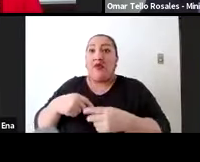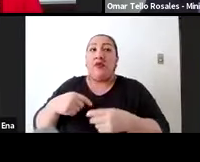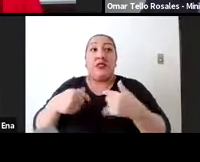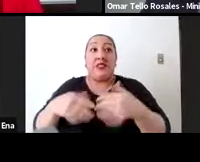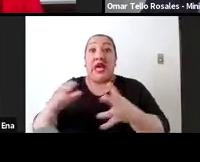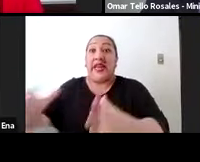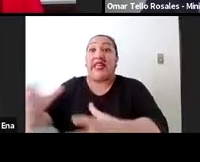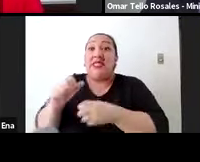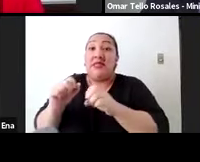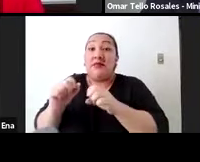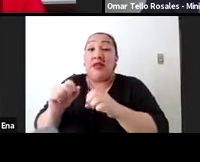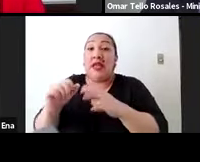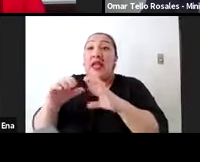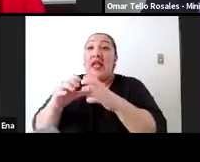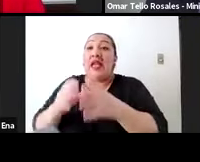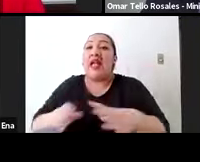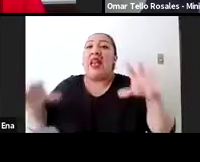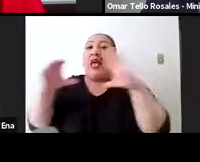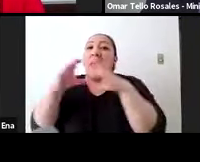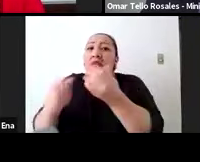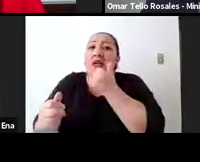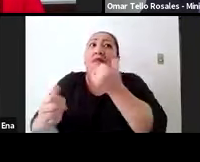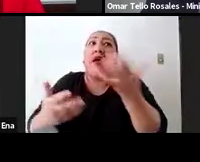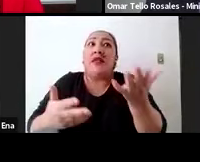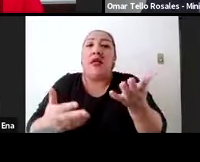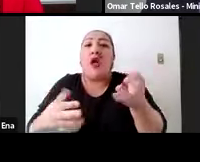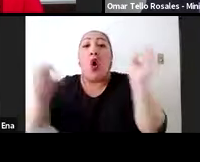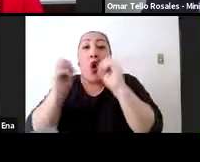los hogares en los que se recibió 2